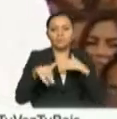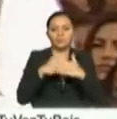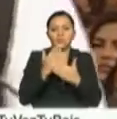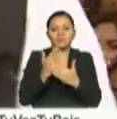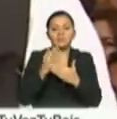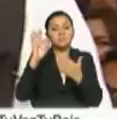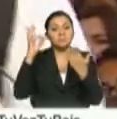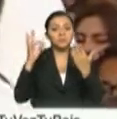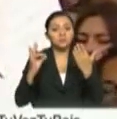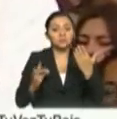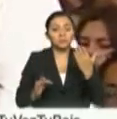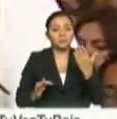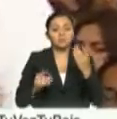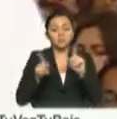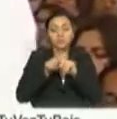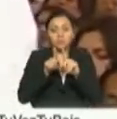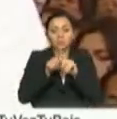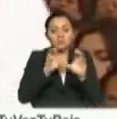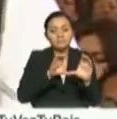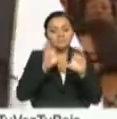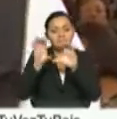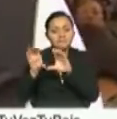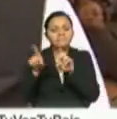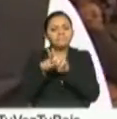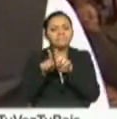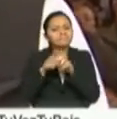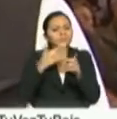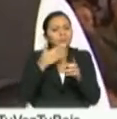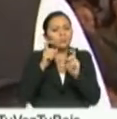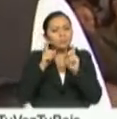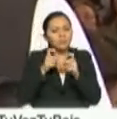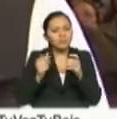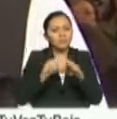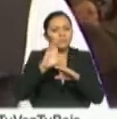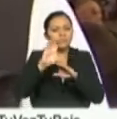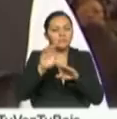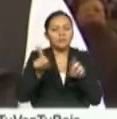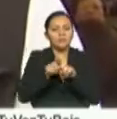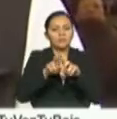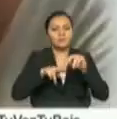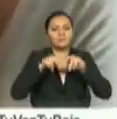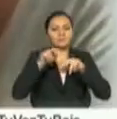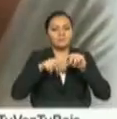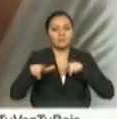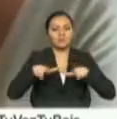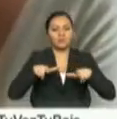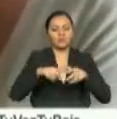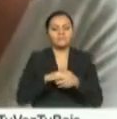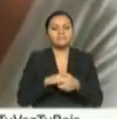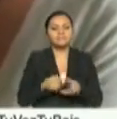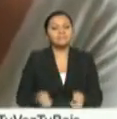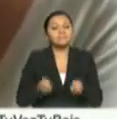general del Estado y con fuentes multilaterales también se ha contribuido a la reconstrucción de las zonas afectadas. La entrega de incentivos permitió